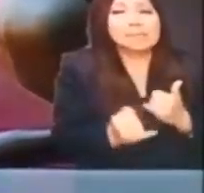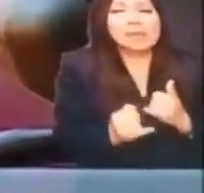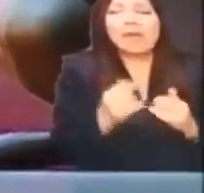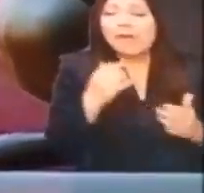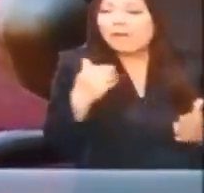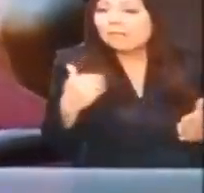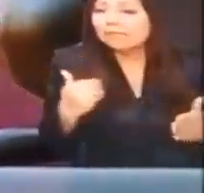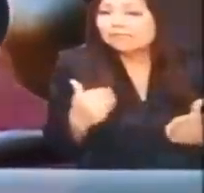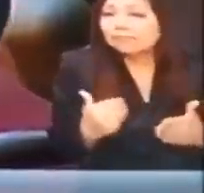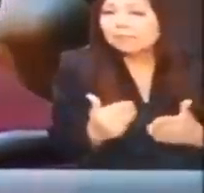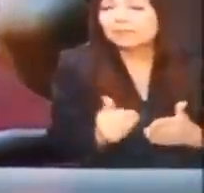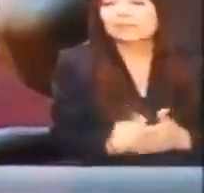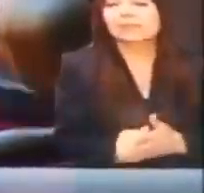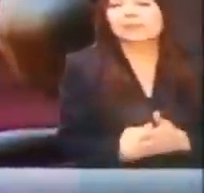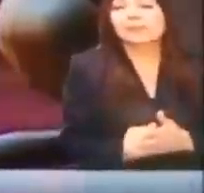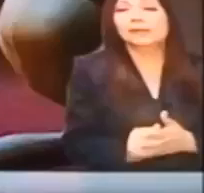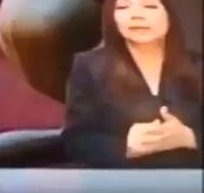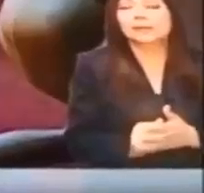con efectos de presentación.